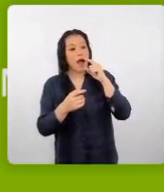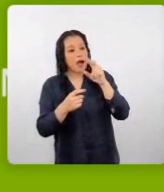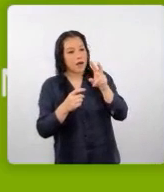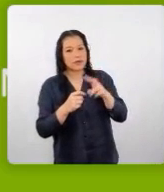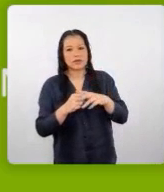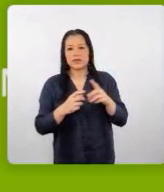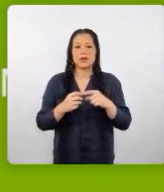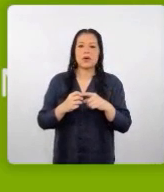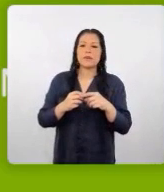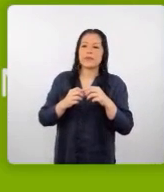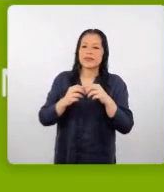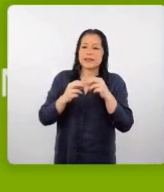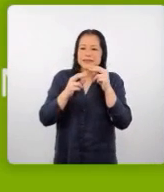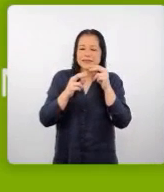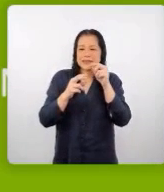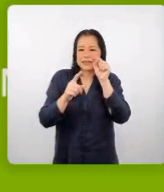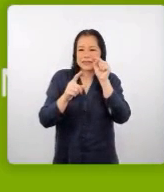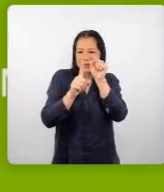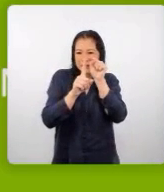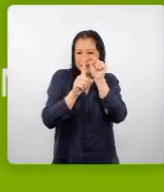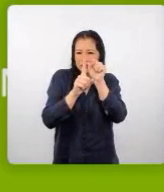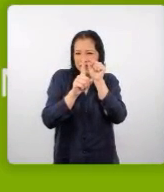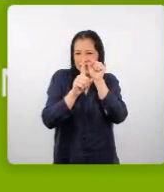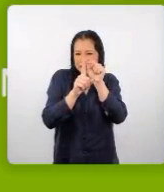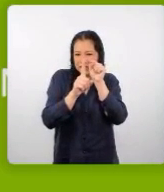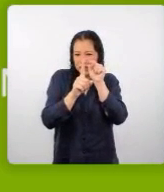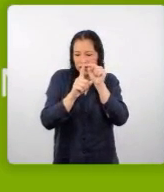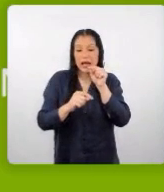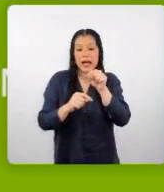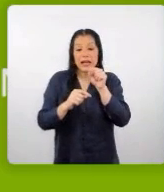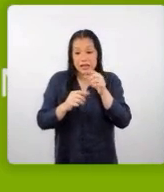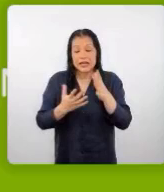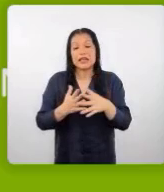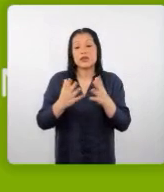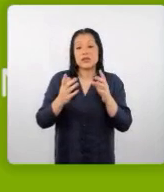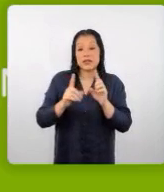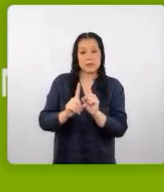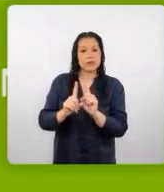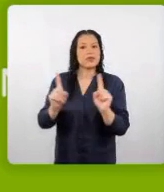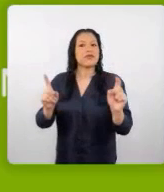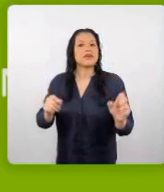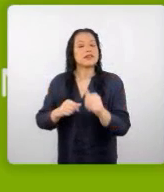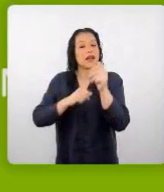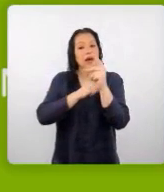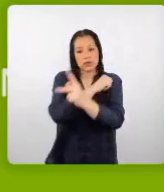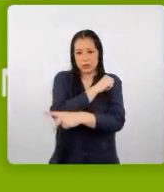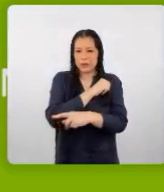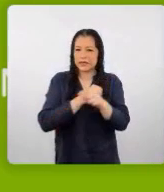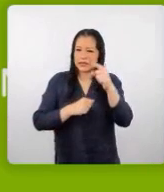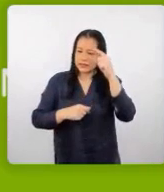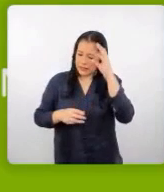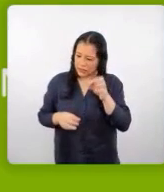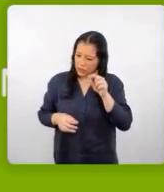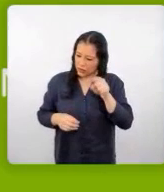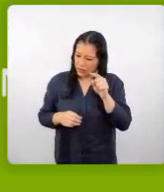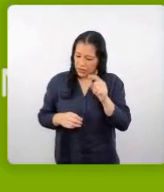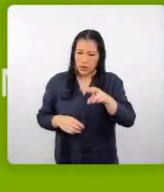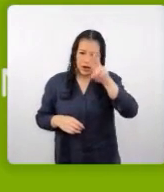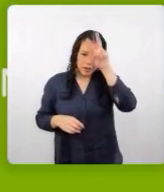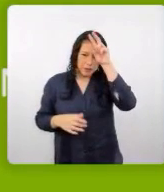minimizar detalles. No, al contrario, en los detalles precisamente es donde se marca la diferencia. Y creo que esa diferencia, el Perú